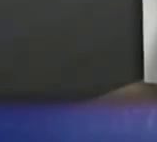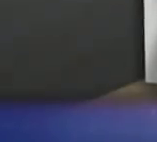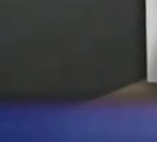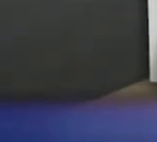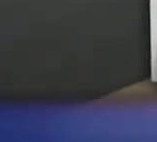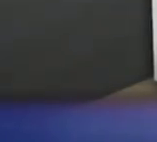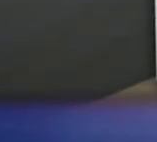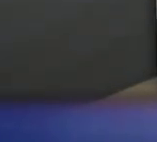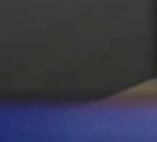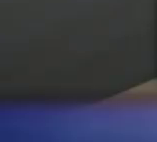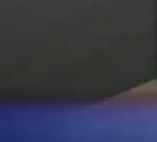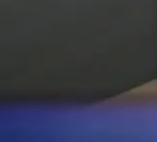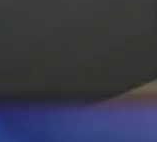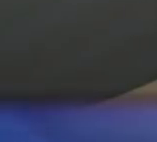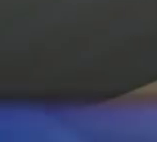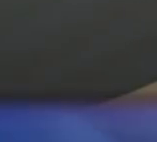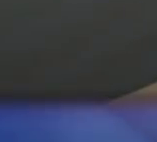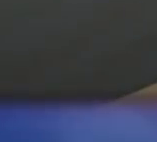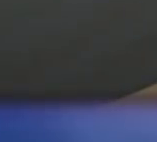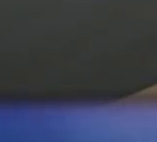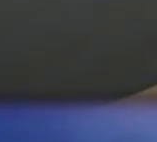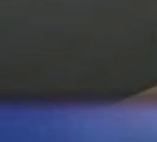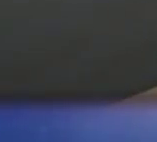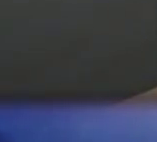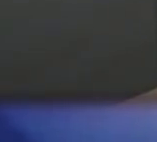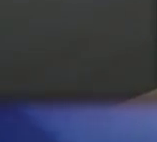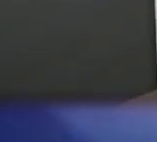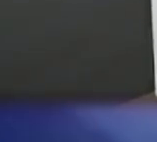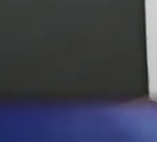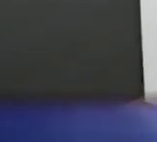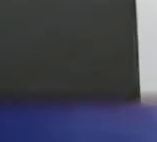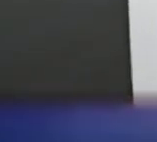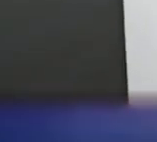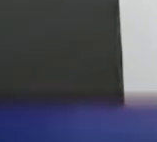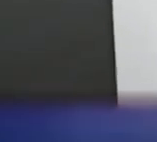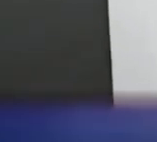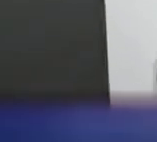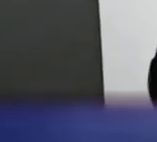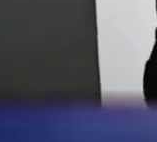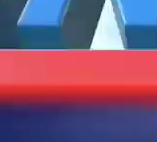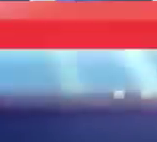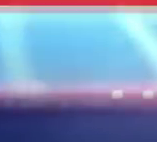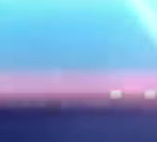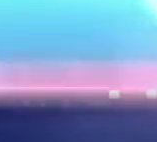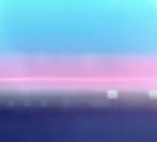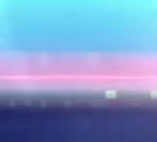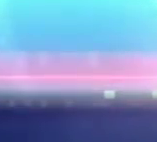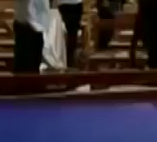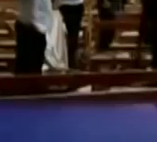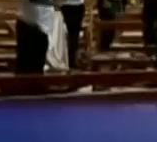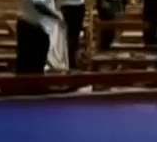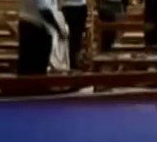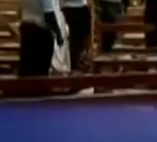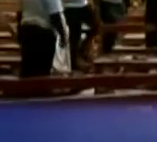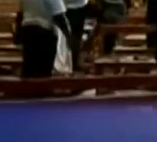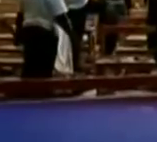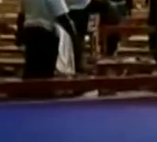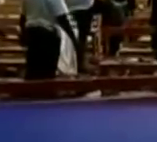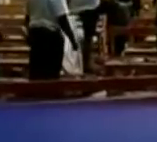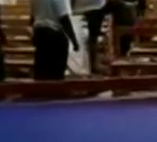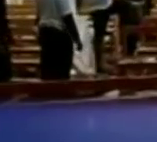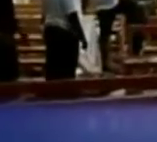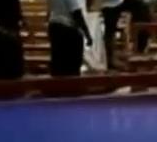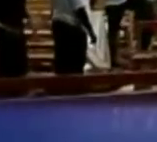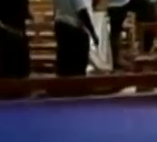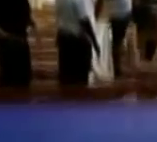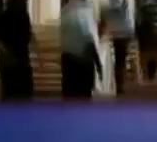veneno, podría enfrentar arresto domiciliario por su edad. En lo internacional, un